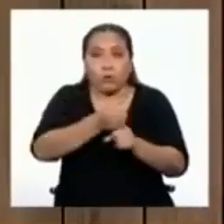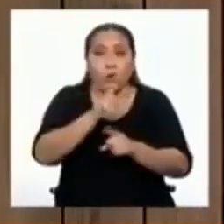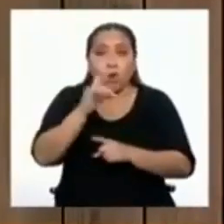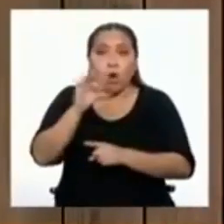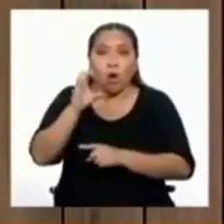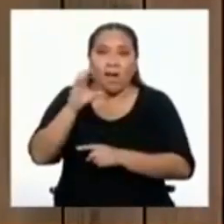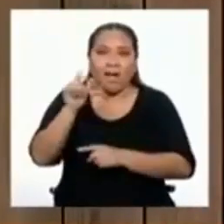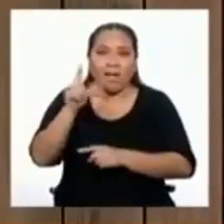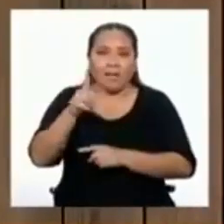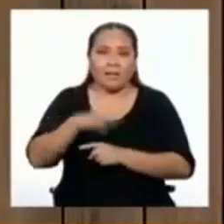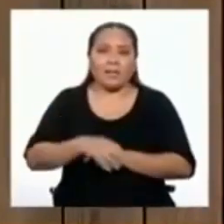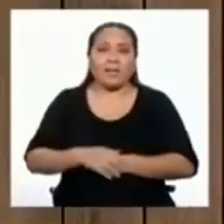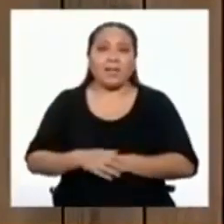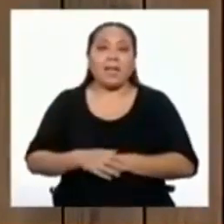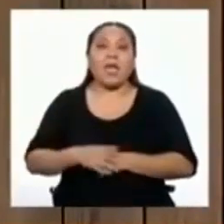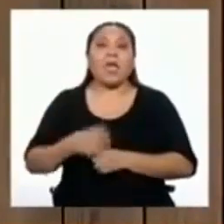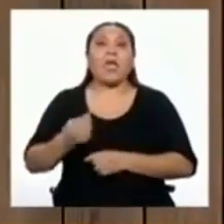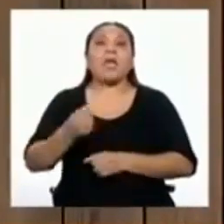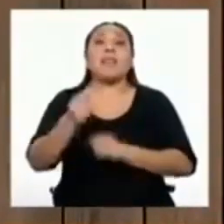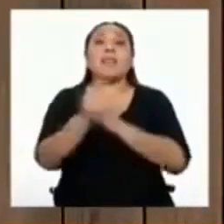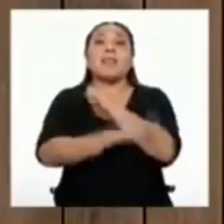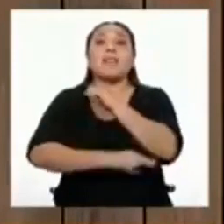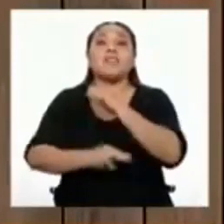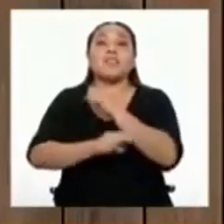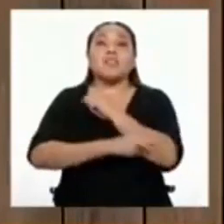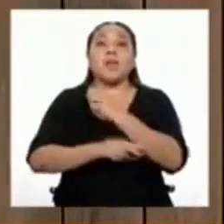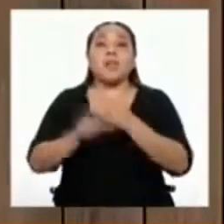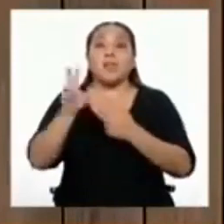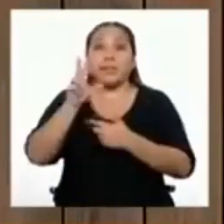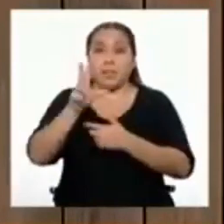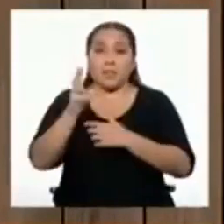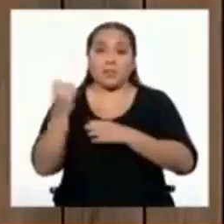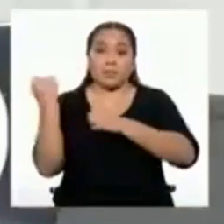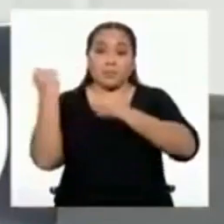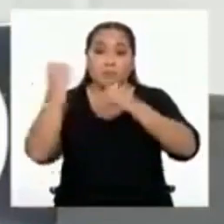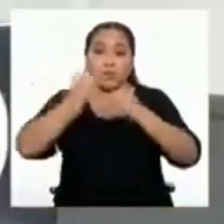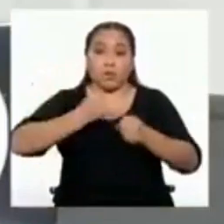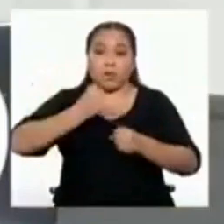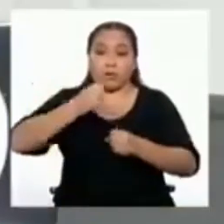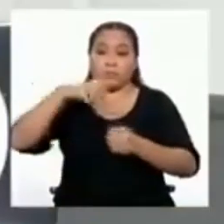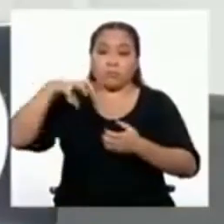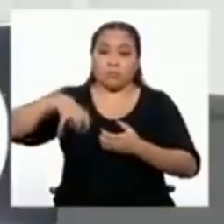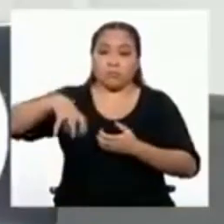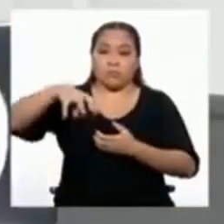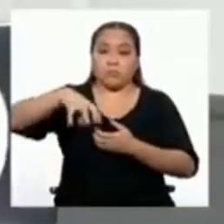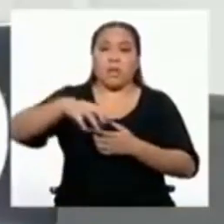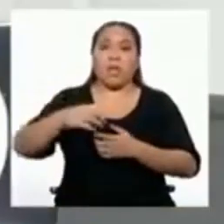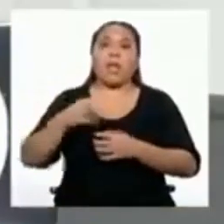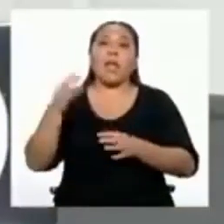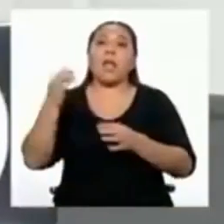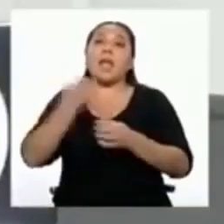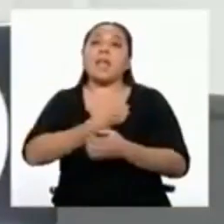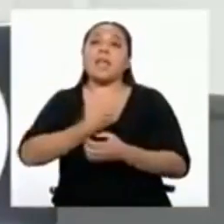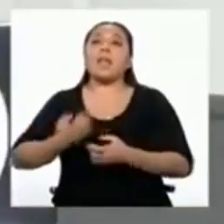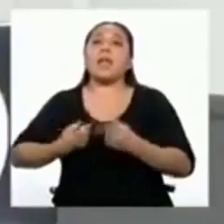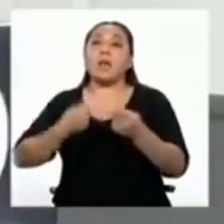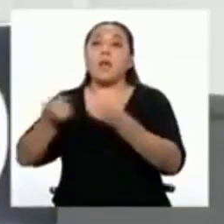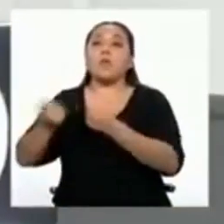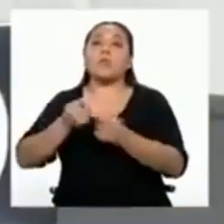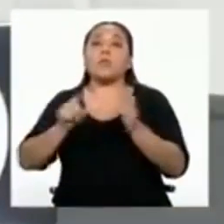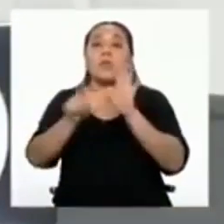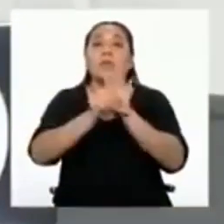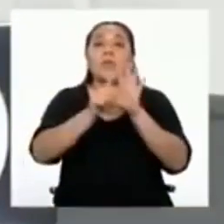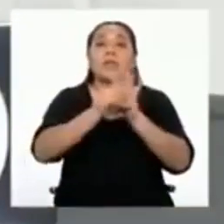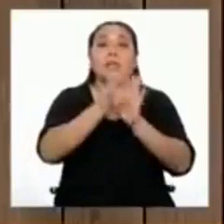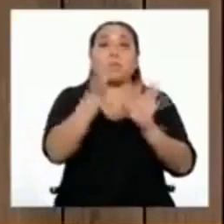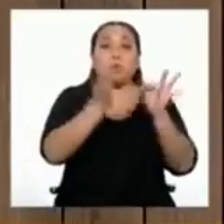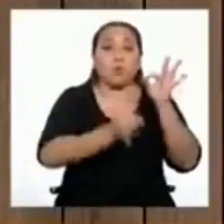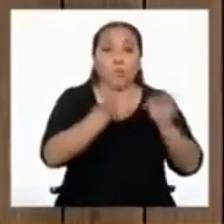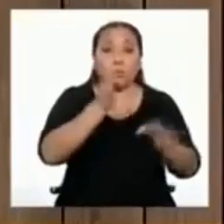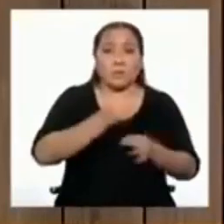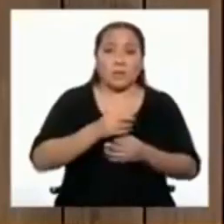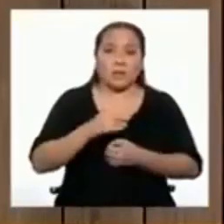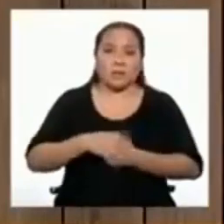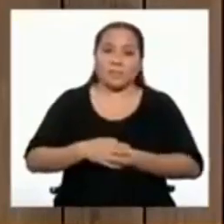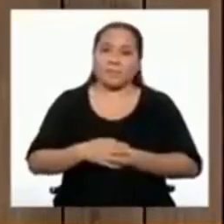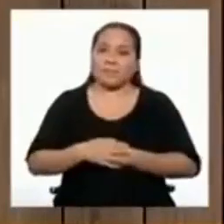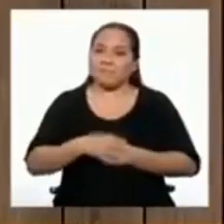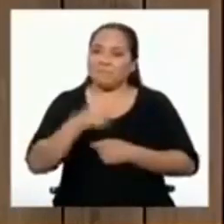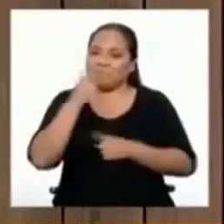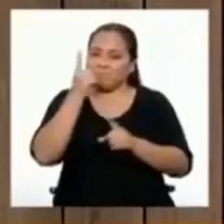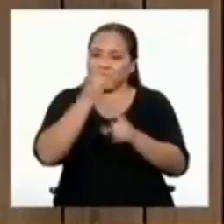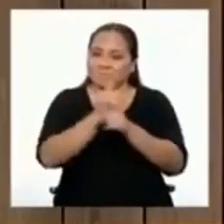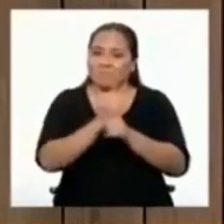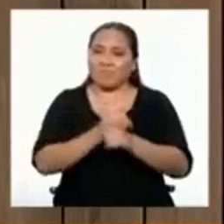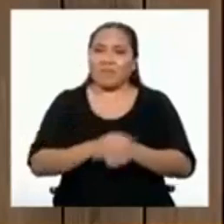gobierno nacional están los tres poderes que ya vimos. El ejecutivo, el legislativo y el judicial.